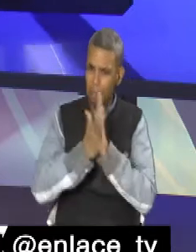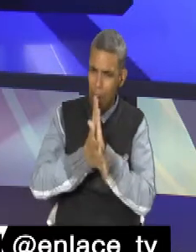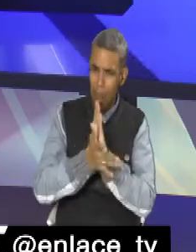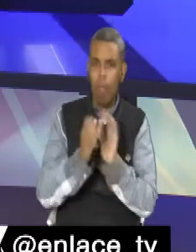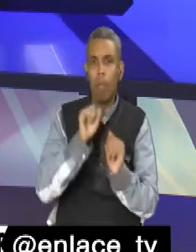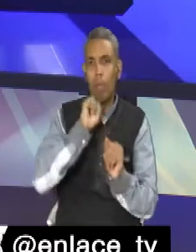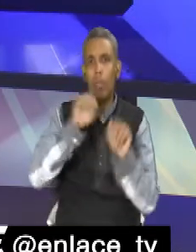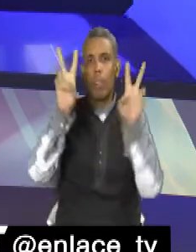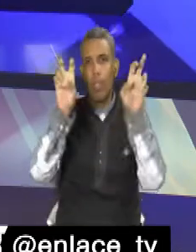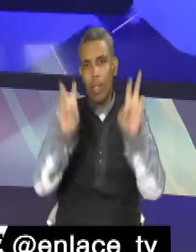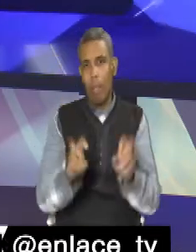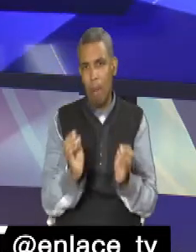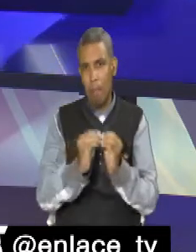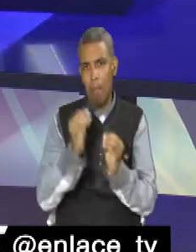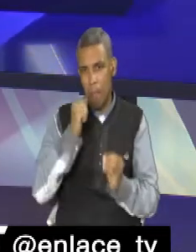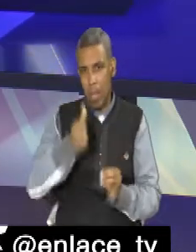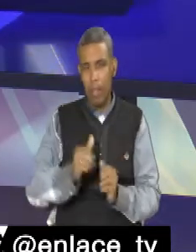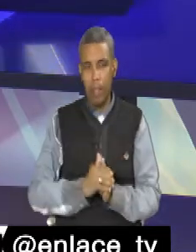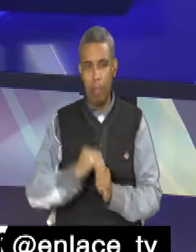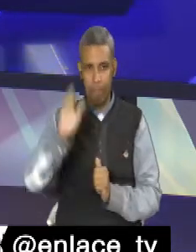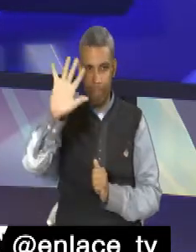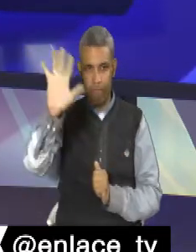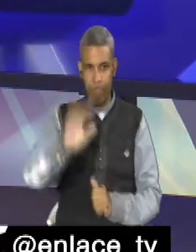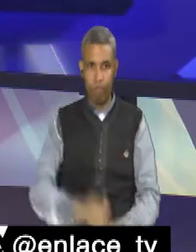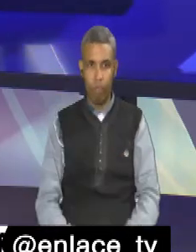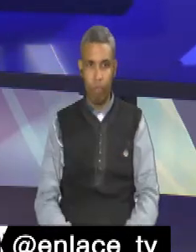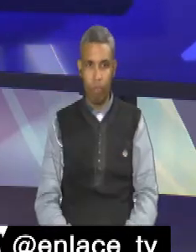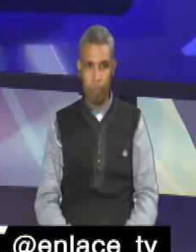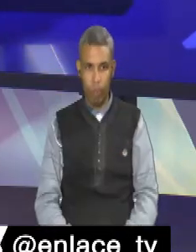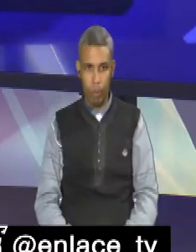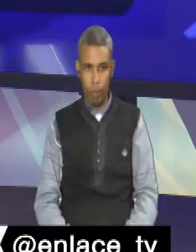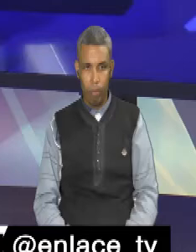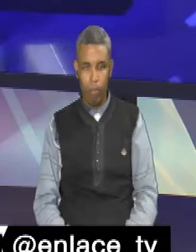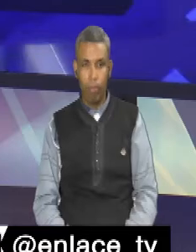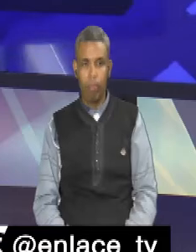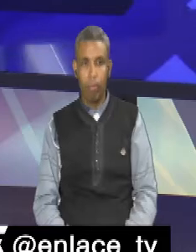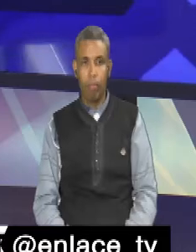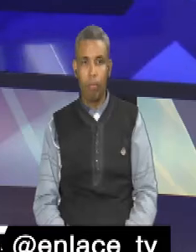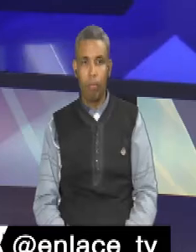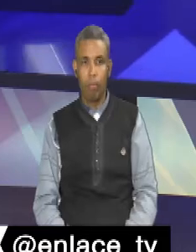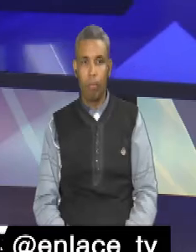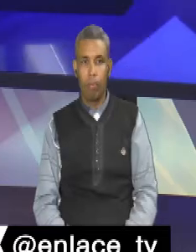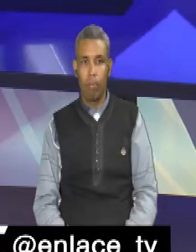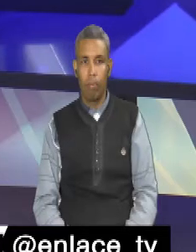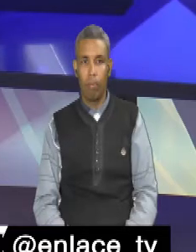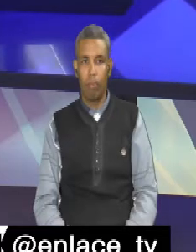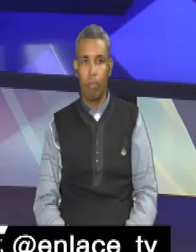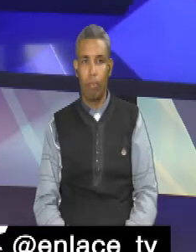Bermeja y la región. Entérese en Enlace Noticias Fin de Semana, el noticiero que usted quiere ver. Feliz noche para todos.